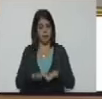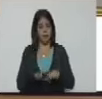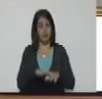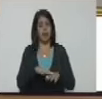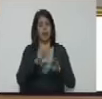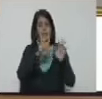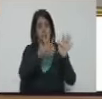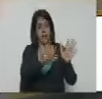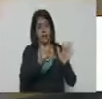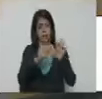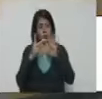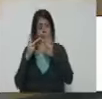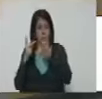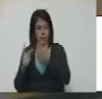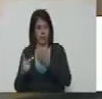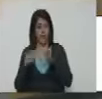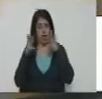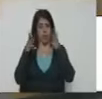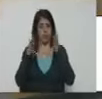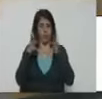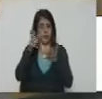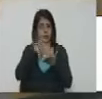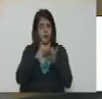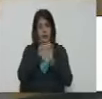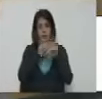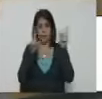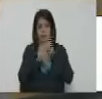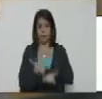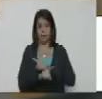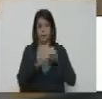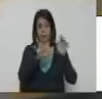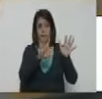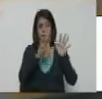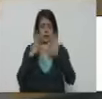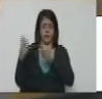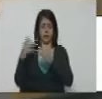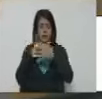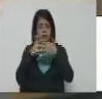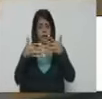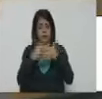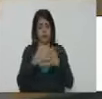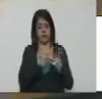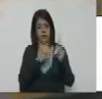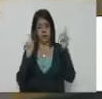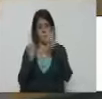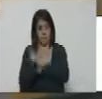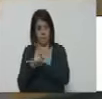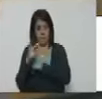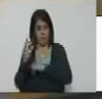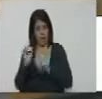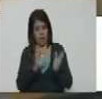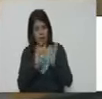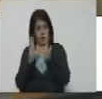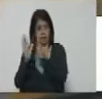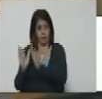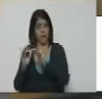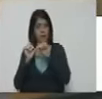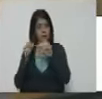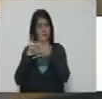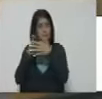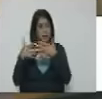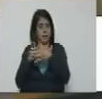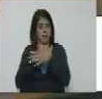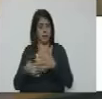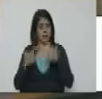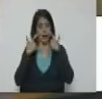Siguiente. Décimo séptimo. Se sugiere aprobar con modificación el artículo 19, el cual pasa a ser el artículo 20, el cual queda redactado